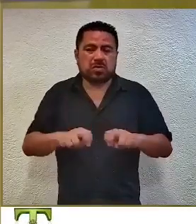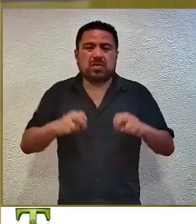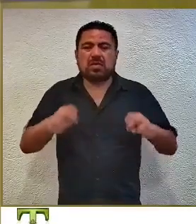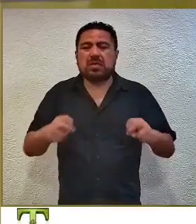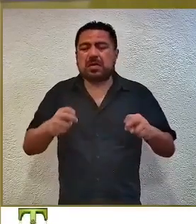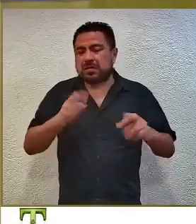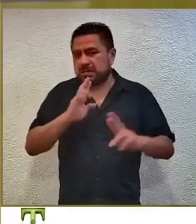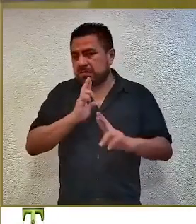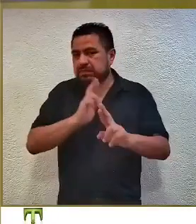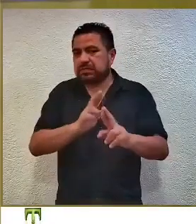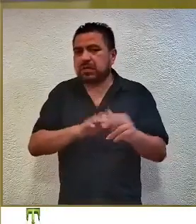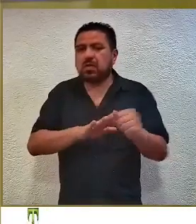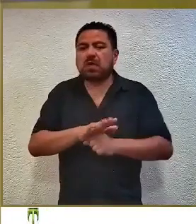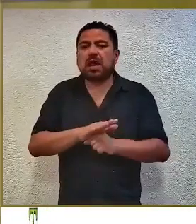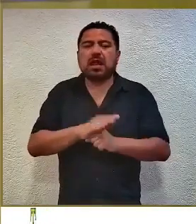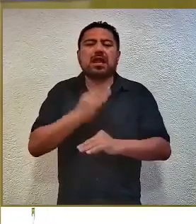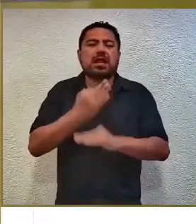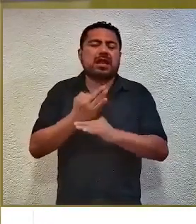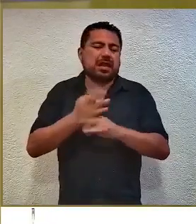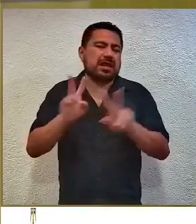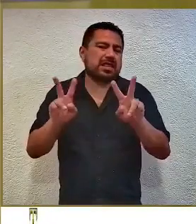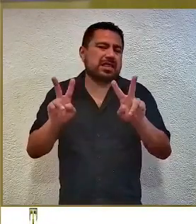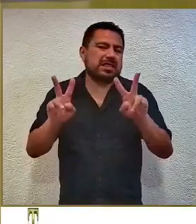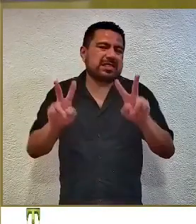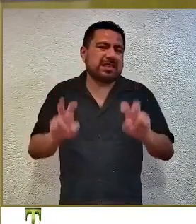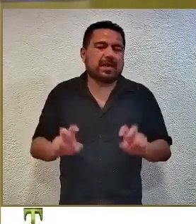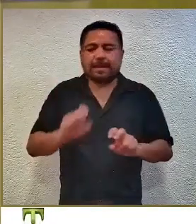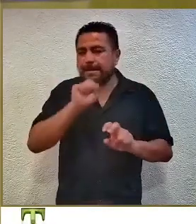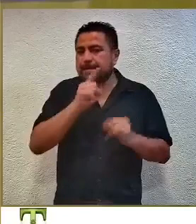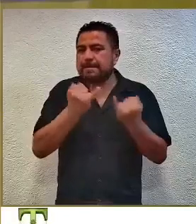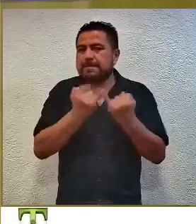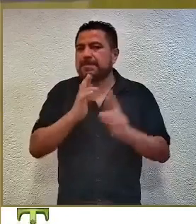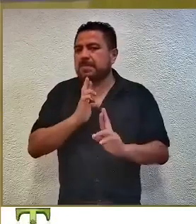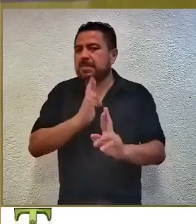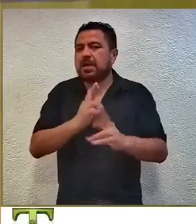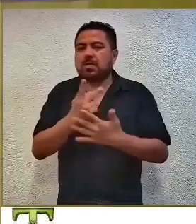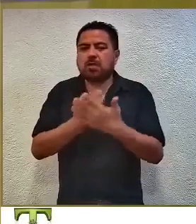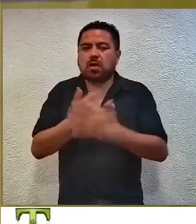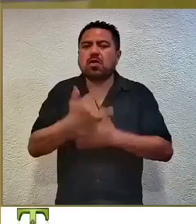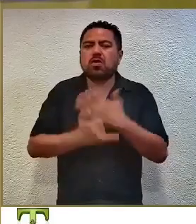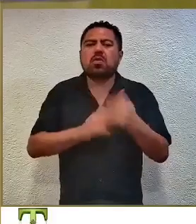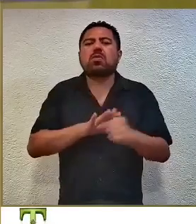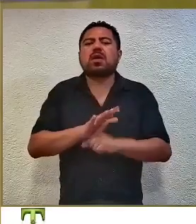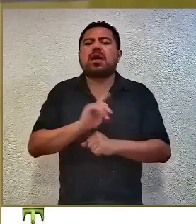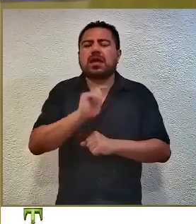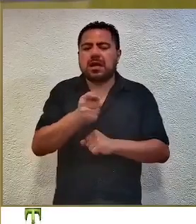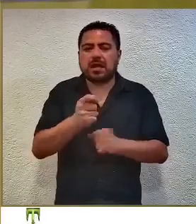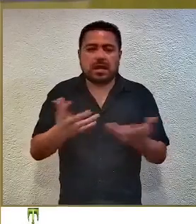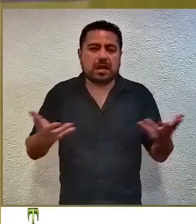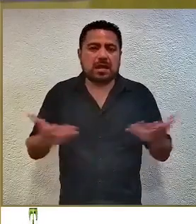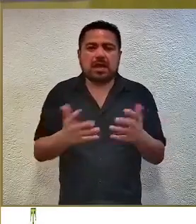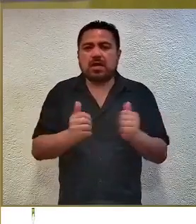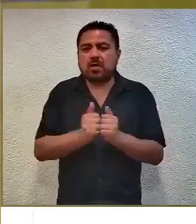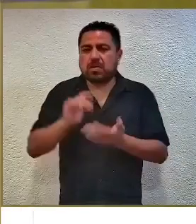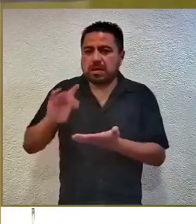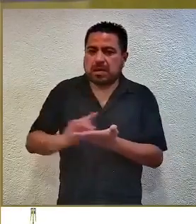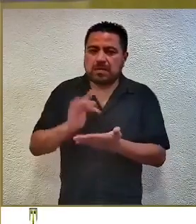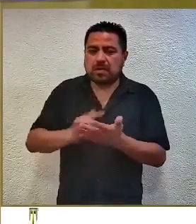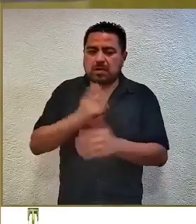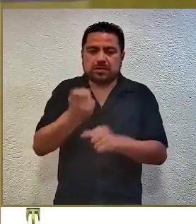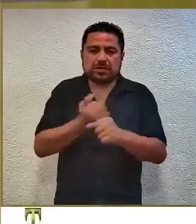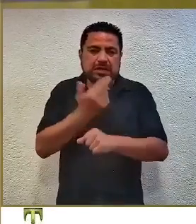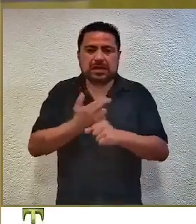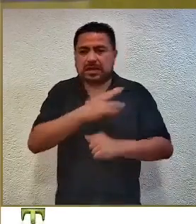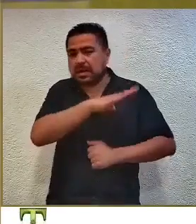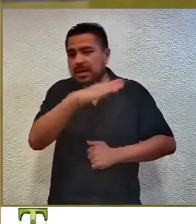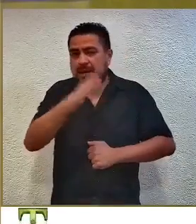resolución, las cuentas y los puntos de acuerdo, así como los resolutivos de los proyectos, se realizarán con el apoyo del Secretario General